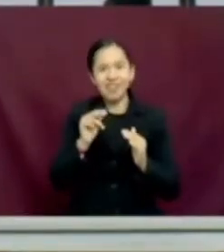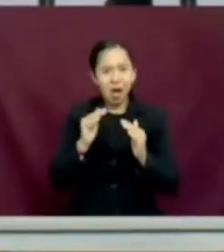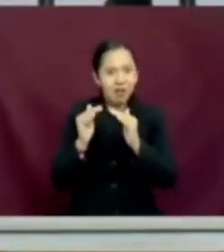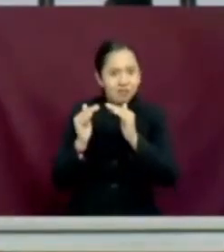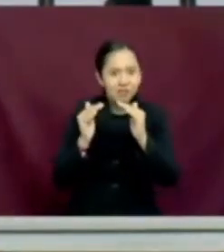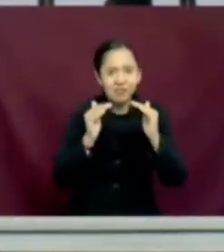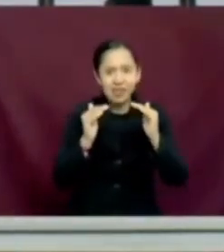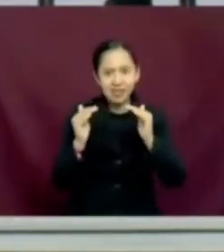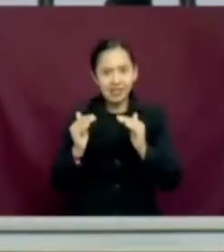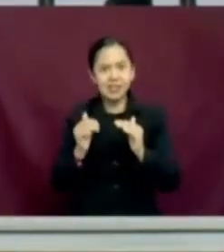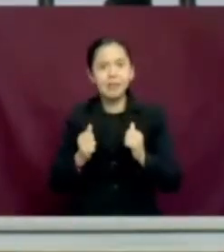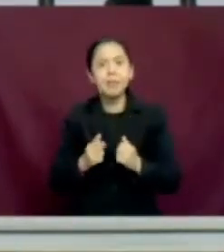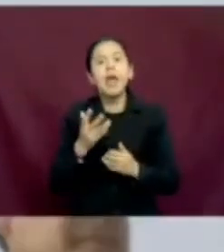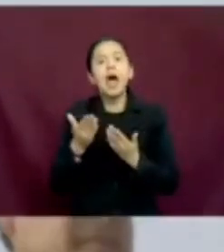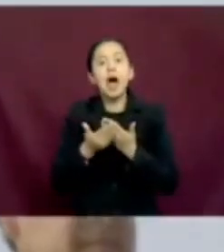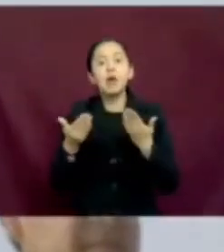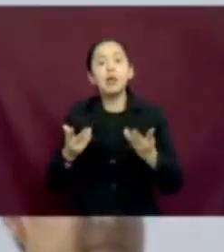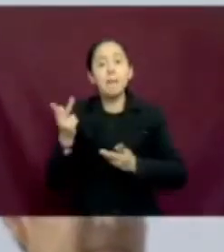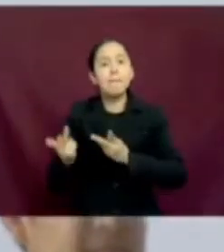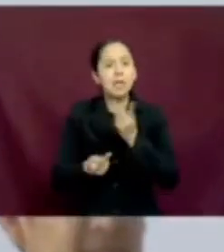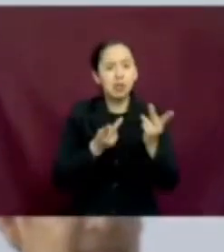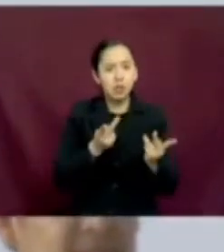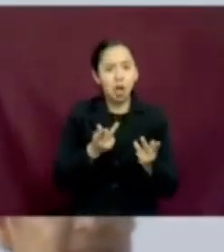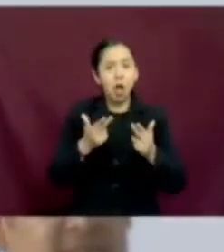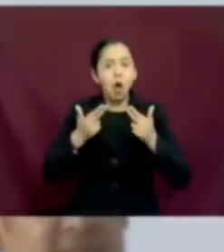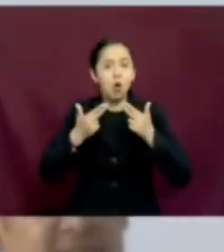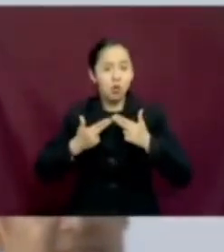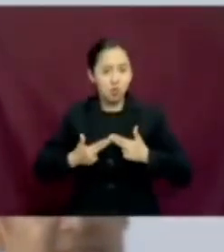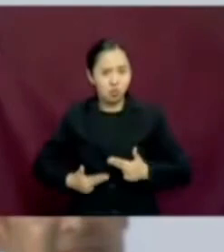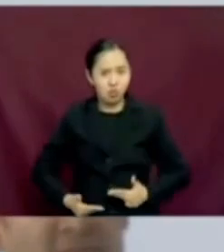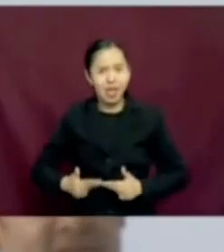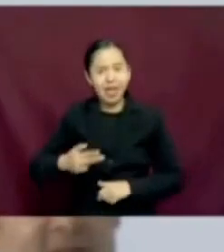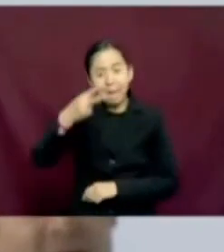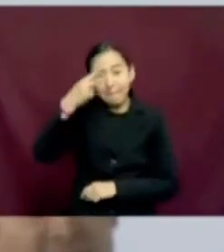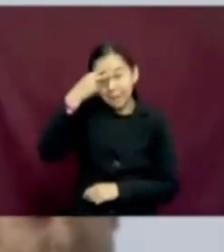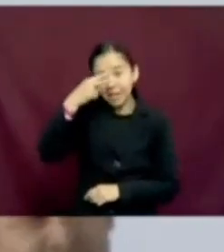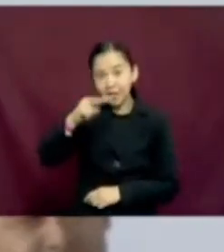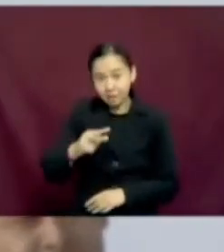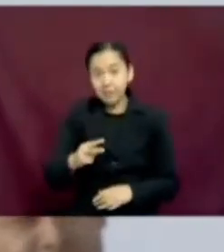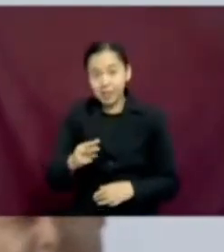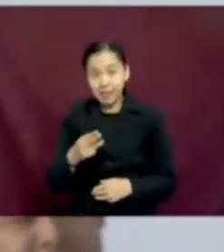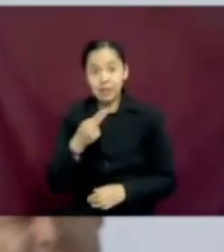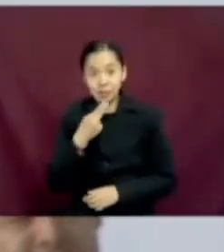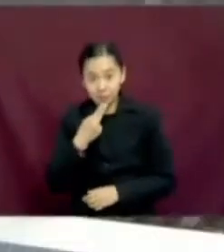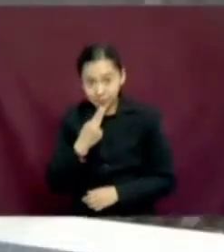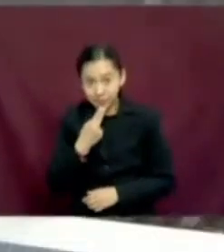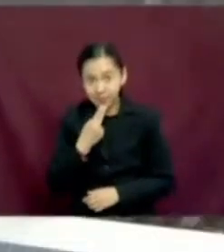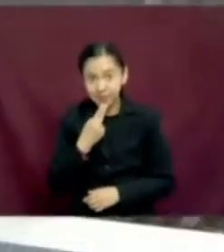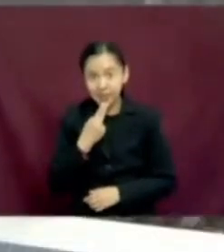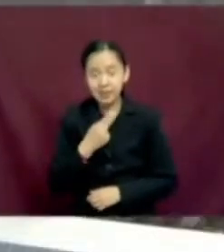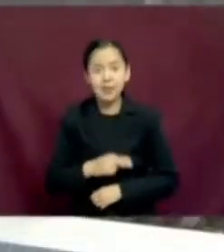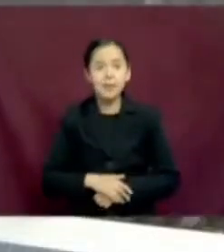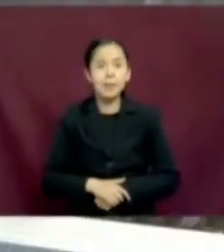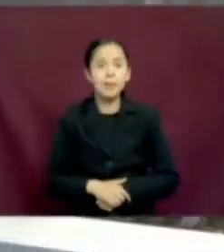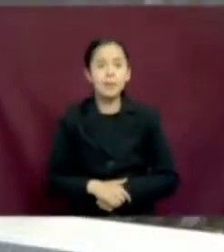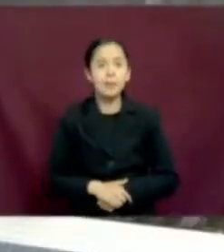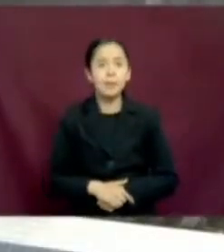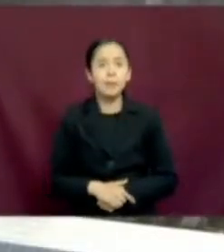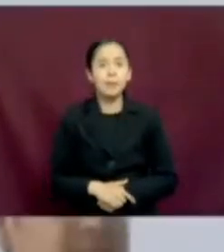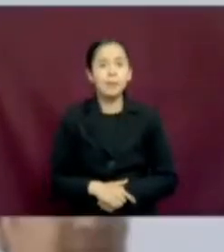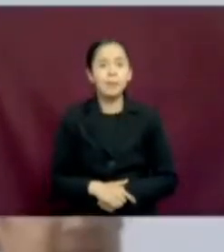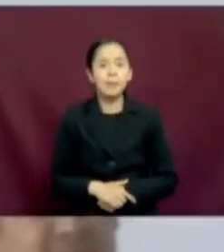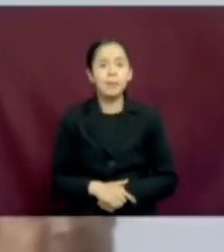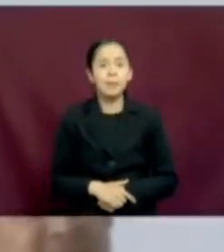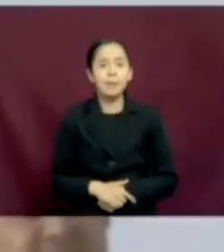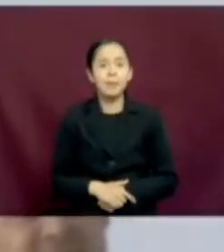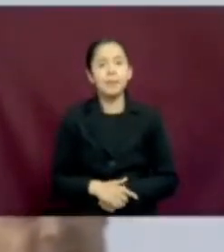continuidad. Antes, casi podríamos decir que desde siempre en la historia de nuestro país, los distintos candidatos a